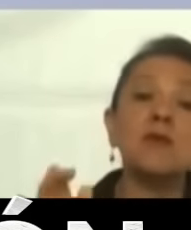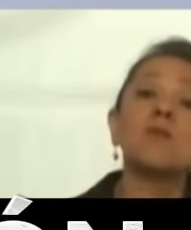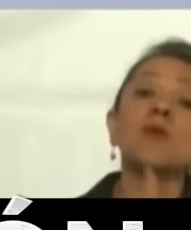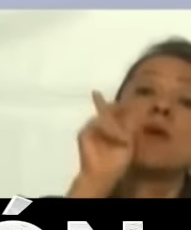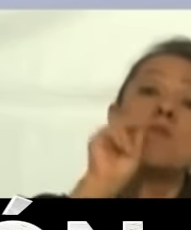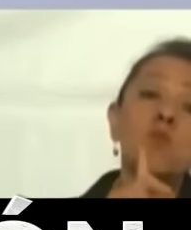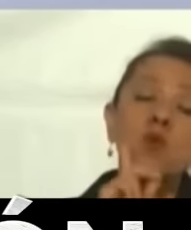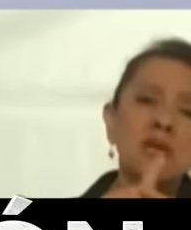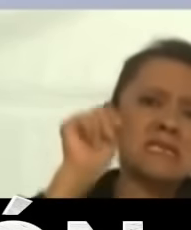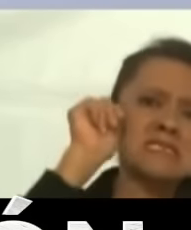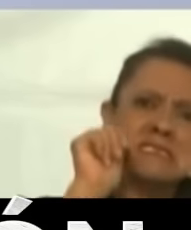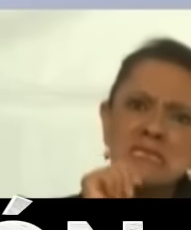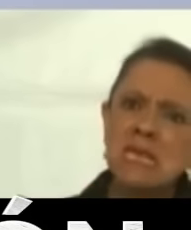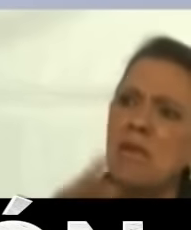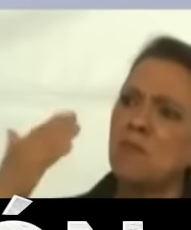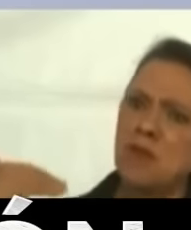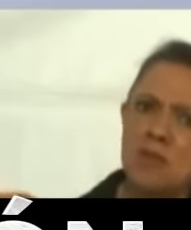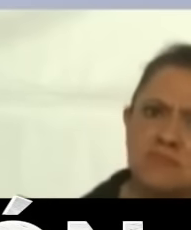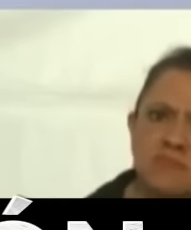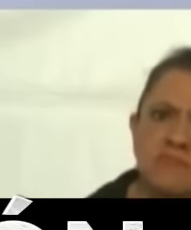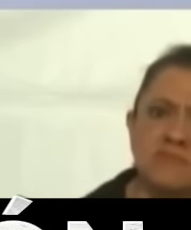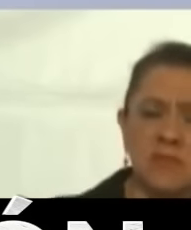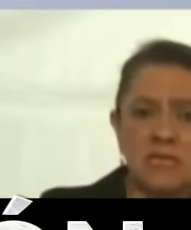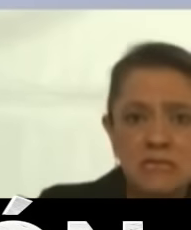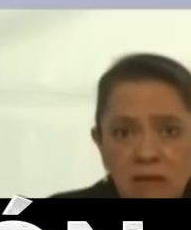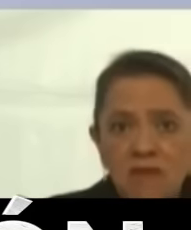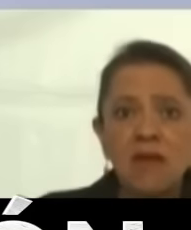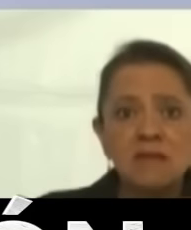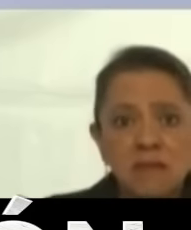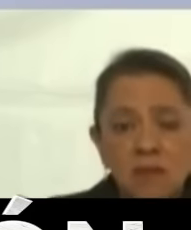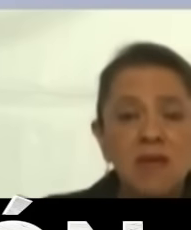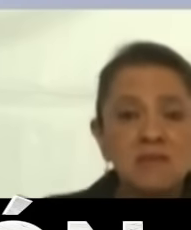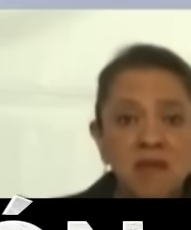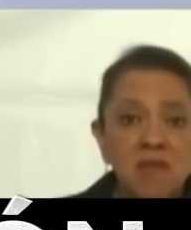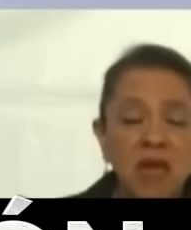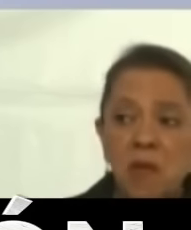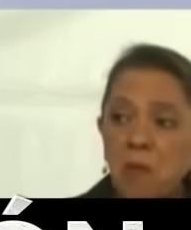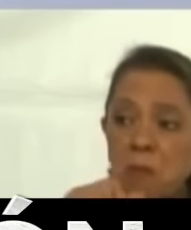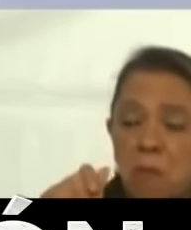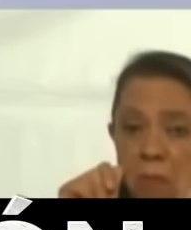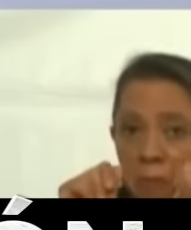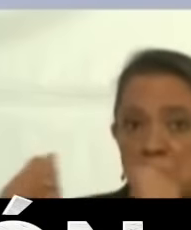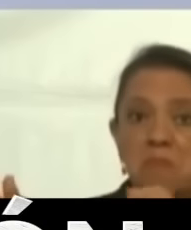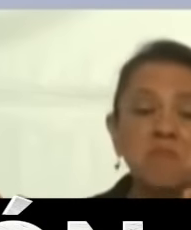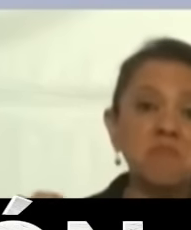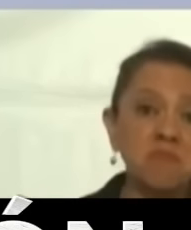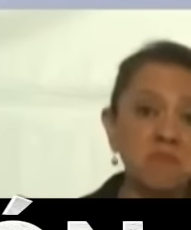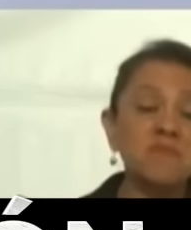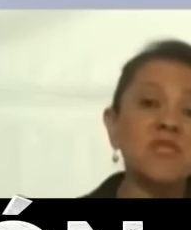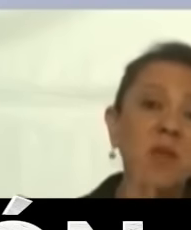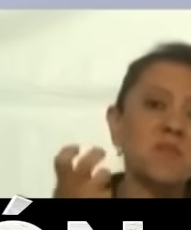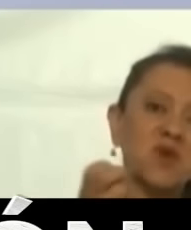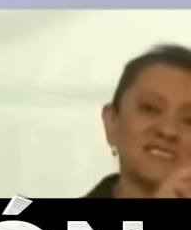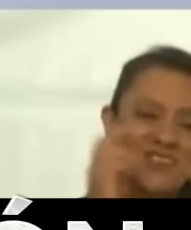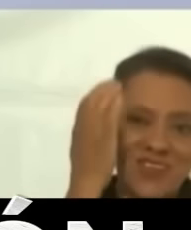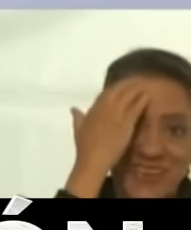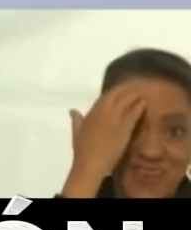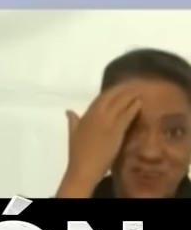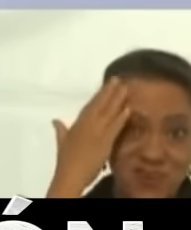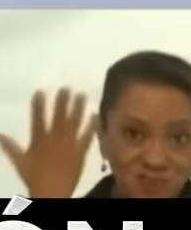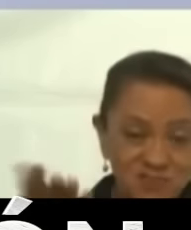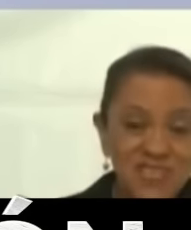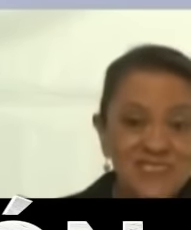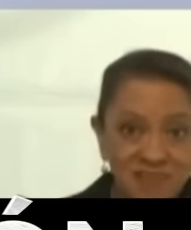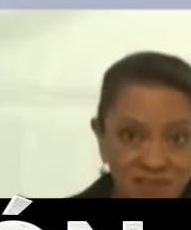ello, esta pensión reconoce ese esfuerzo, ese trabajo, porque gracias a ustedes las familias y toda